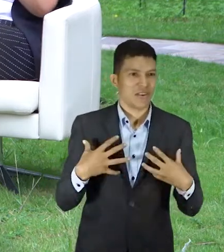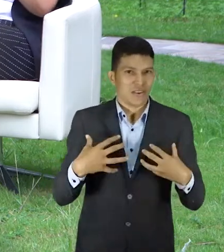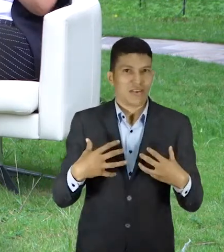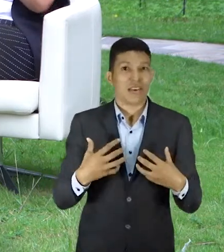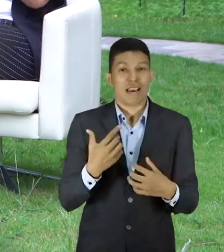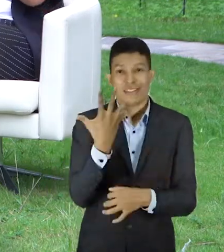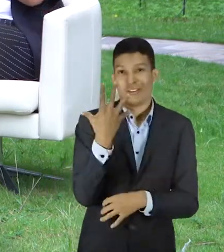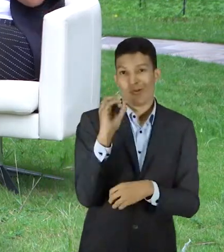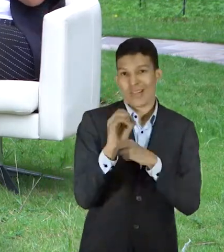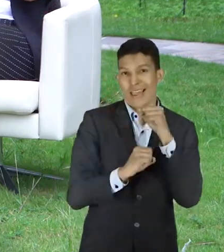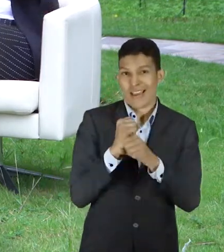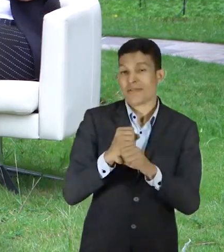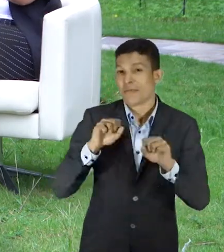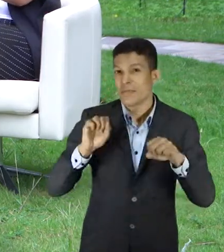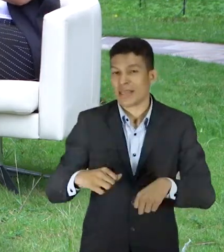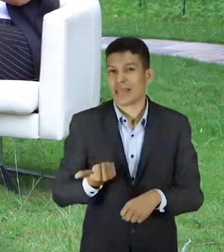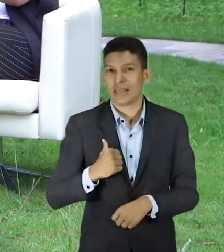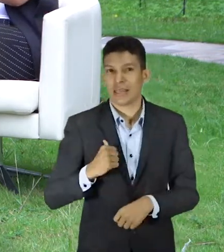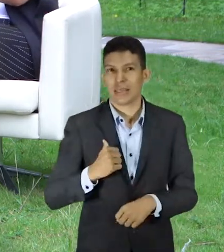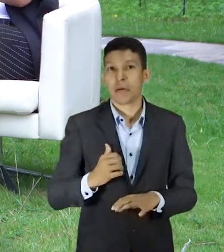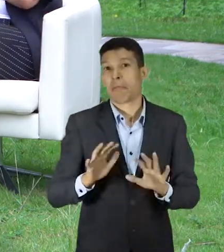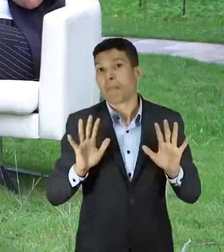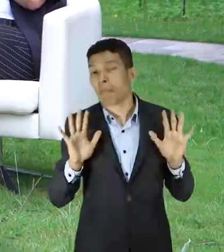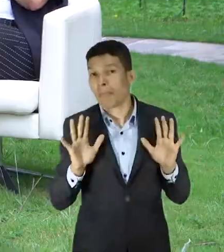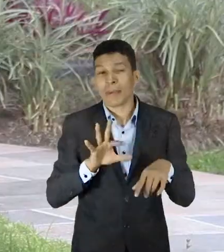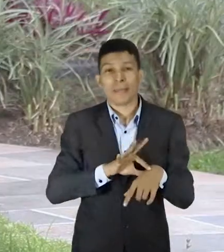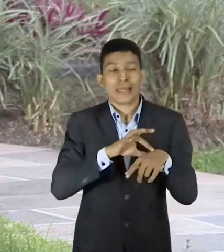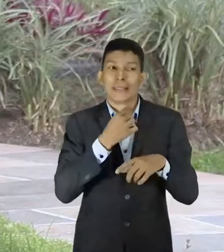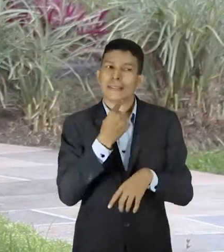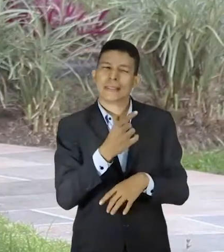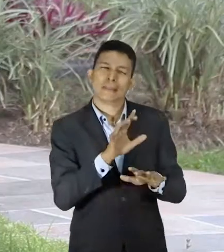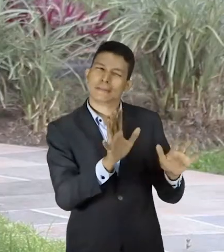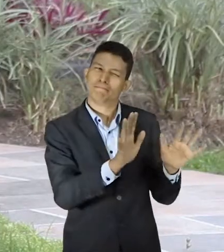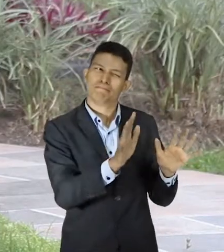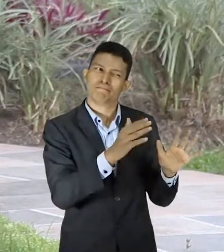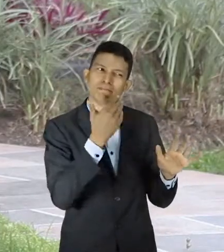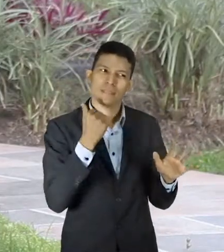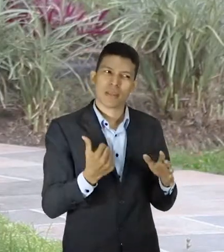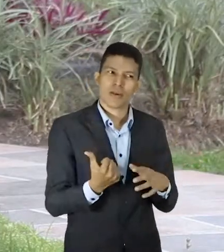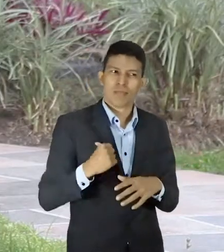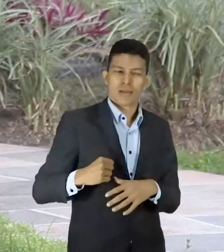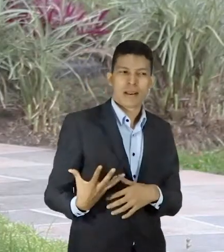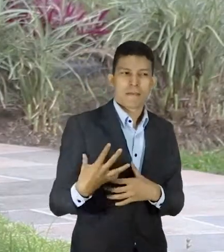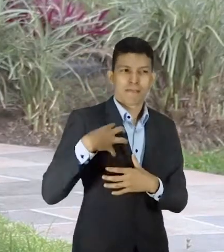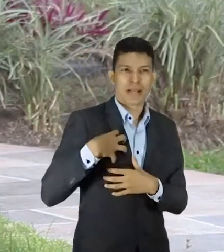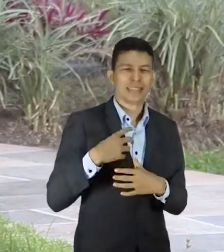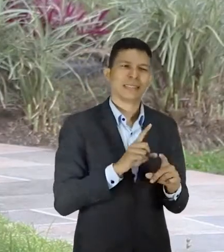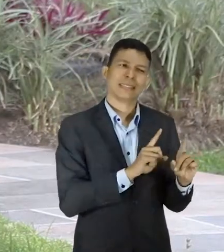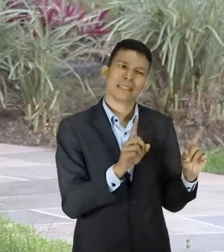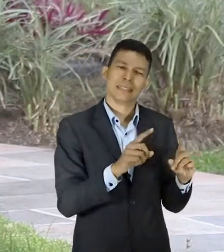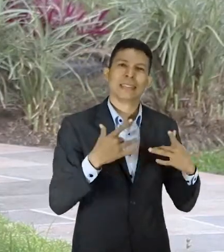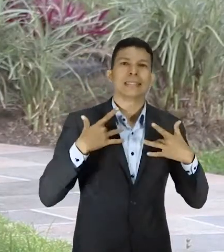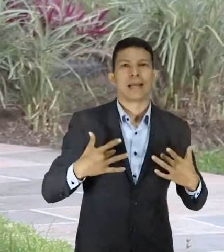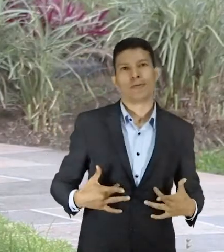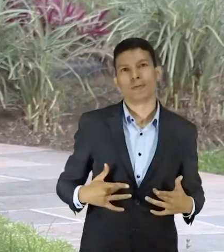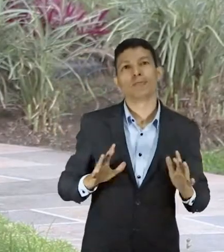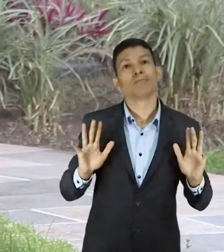poner prótesis, porque la prótesis puede no ser adecuada para mí en este momento. Si tú vas marchando con